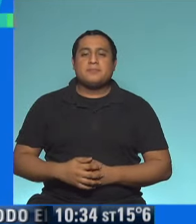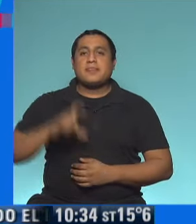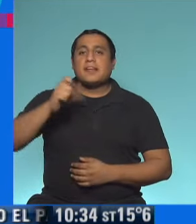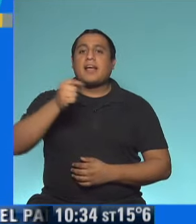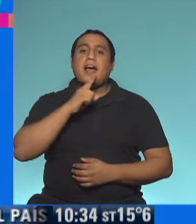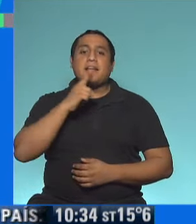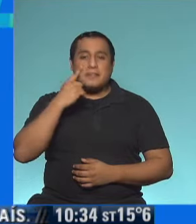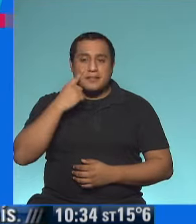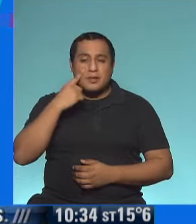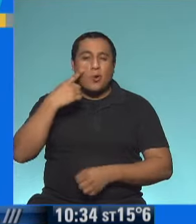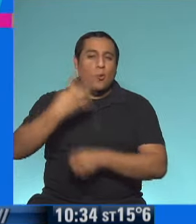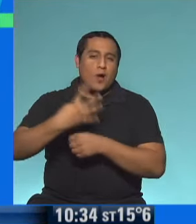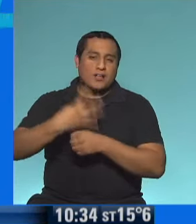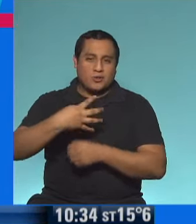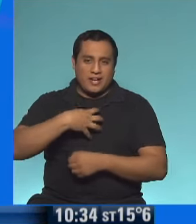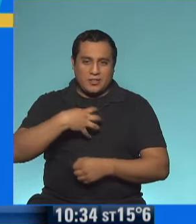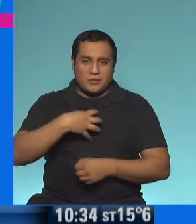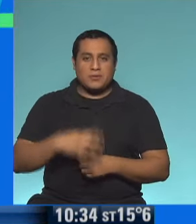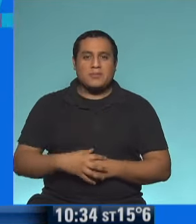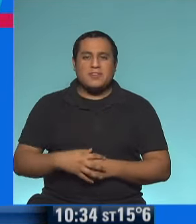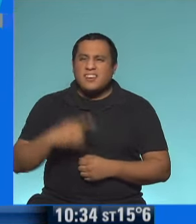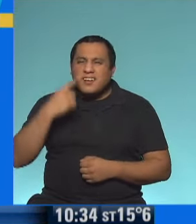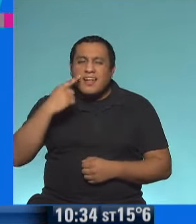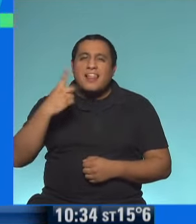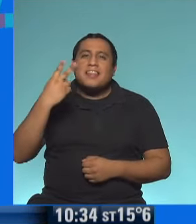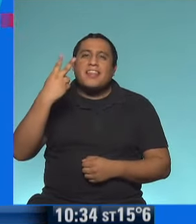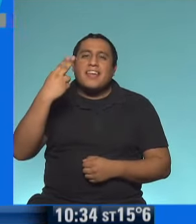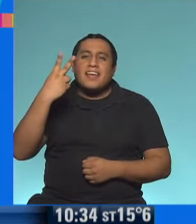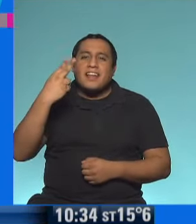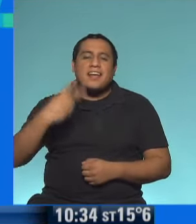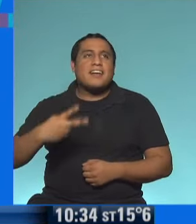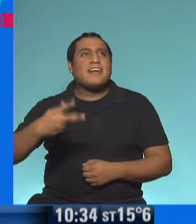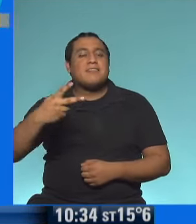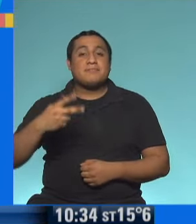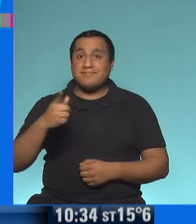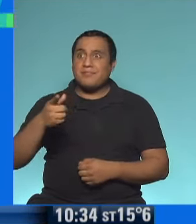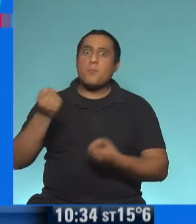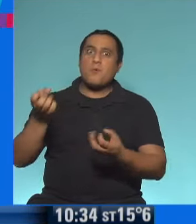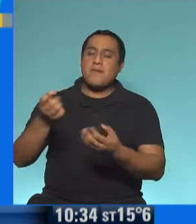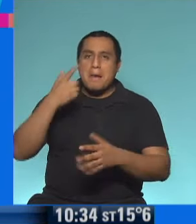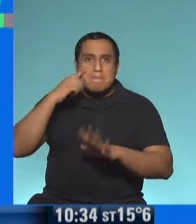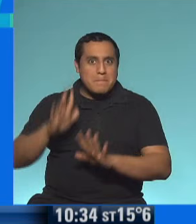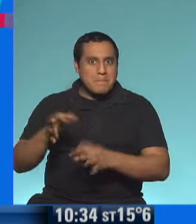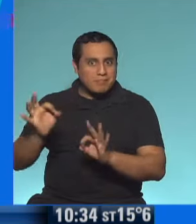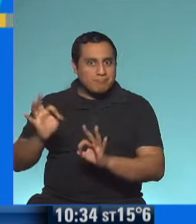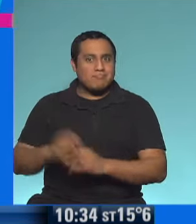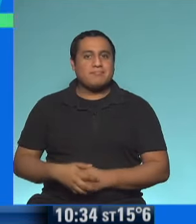¡Katy de cuarto! ¡Ay, qué tiene! La tijera, lista. ¡Ah, la tijera! Muy bien, preparadísima.